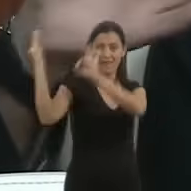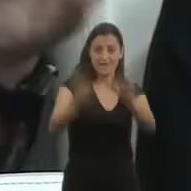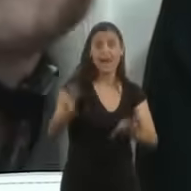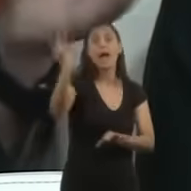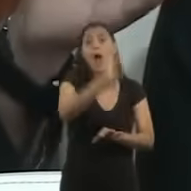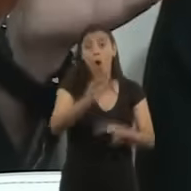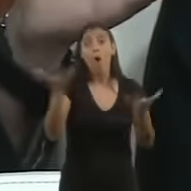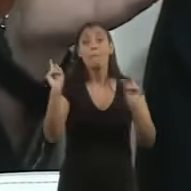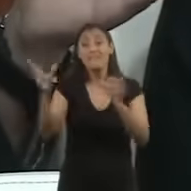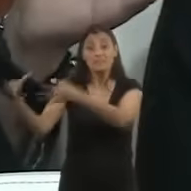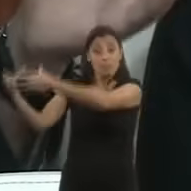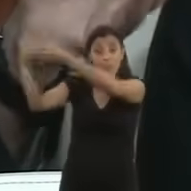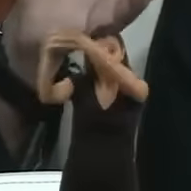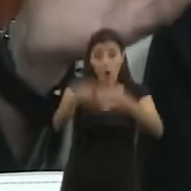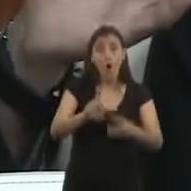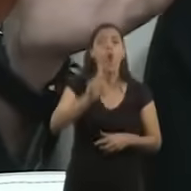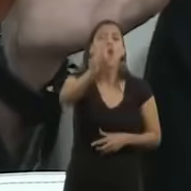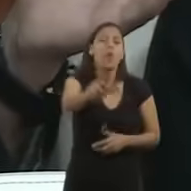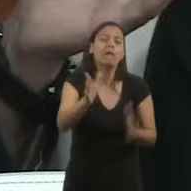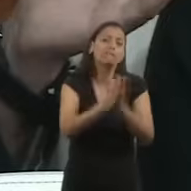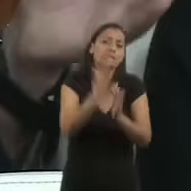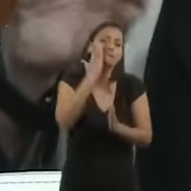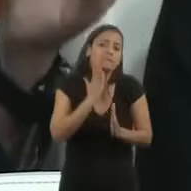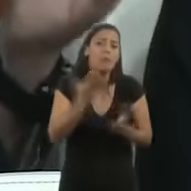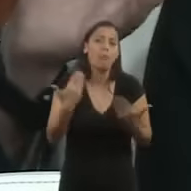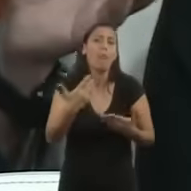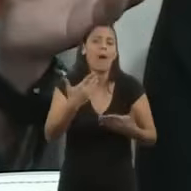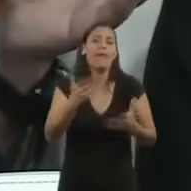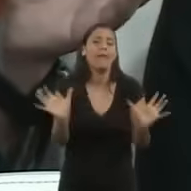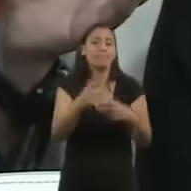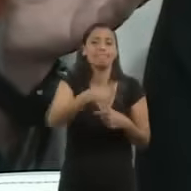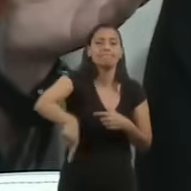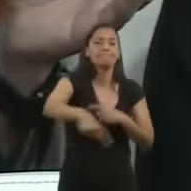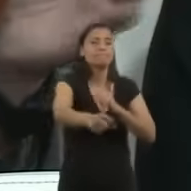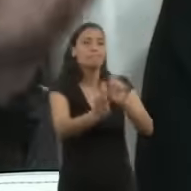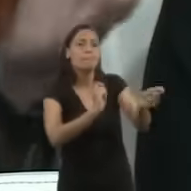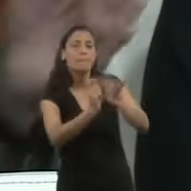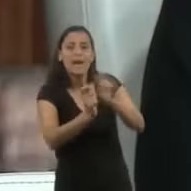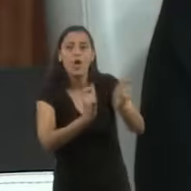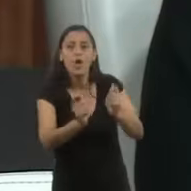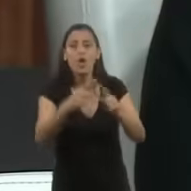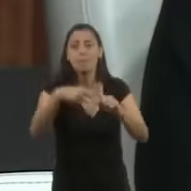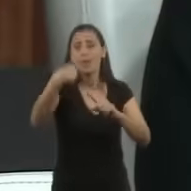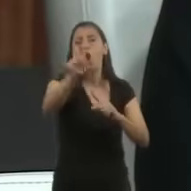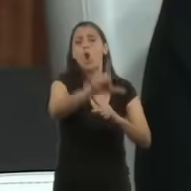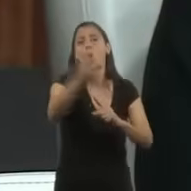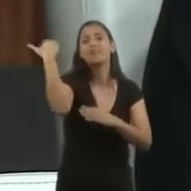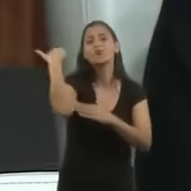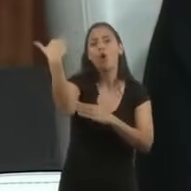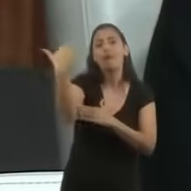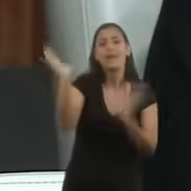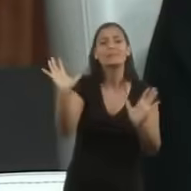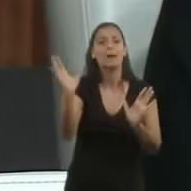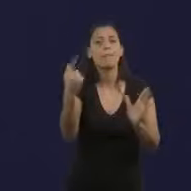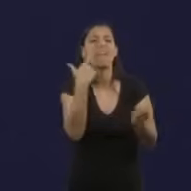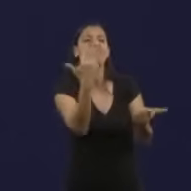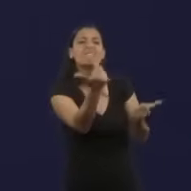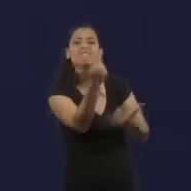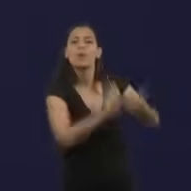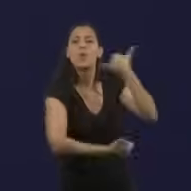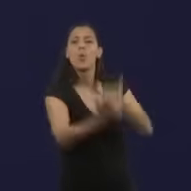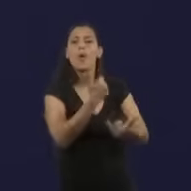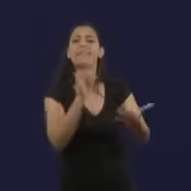prensa El próximo lunes para que charlen con nosotros sobre los momentos vividos son estas las inquietudes que dejo bueno